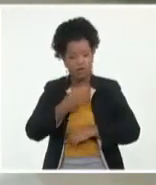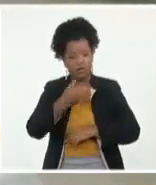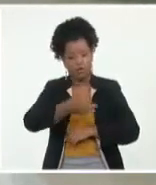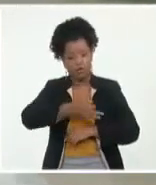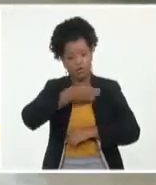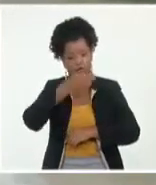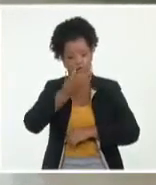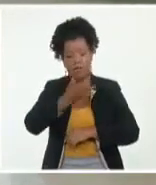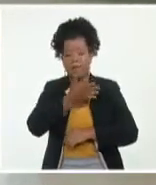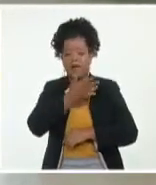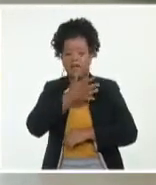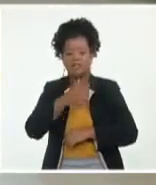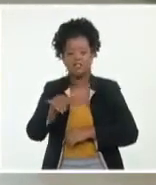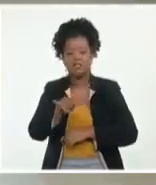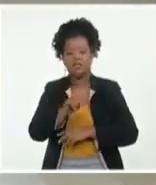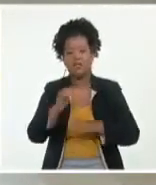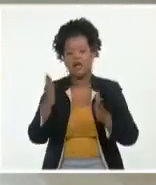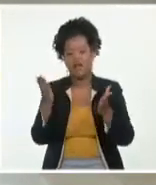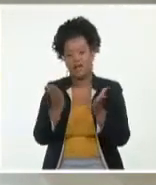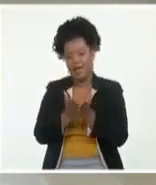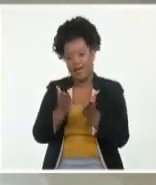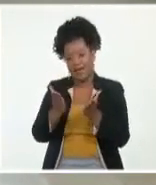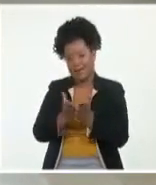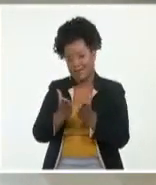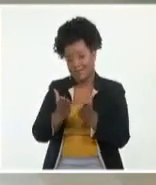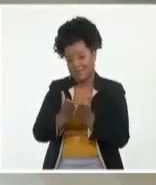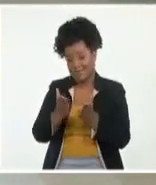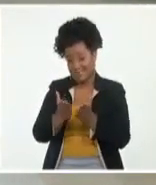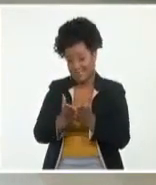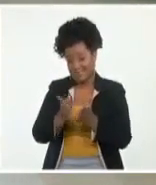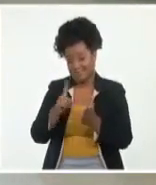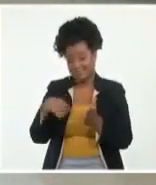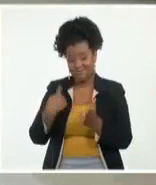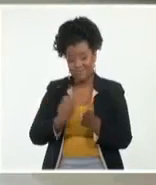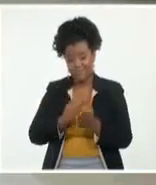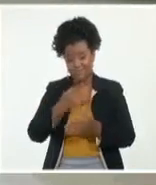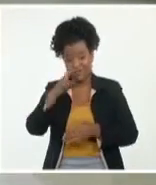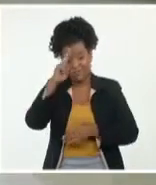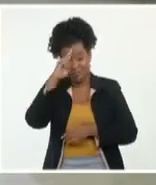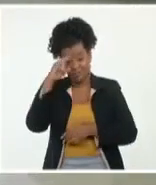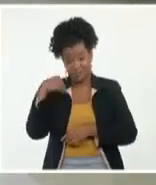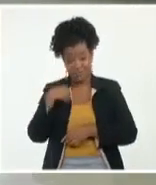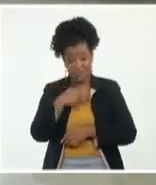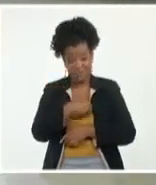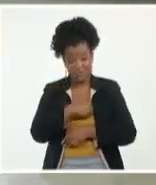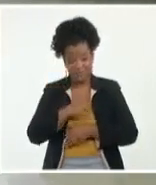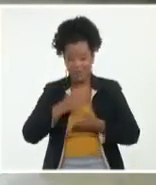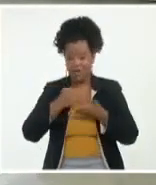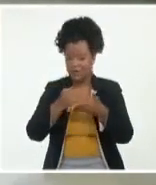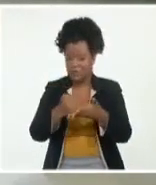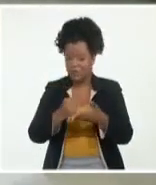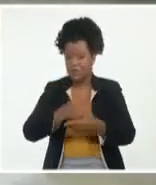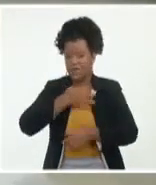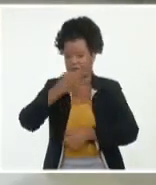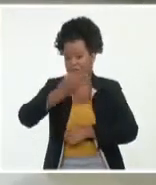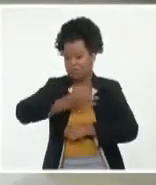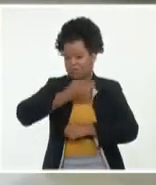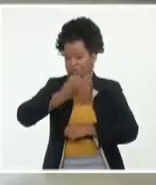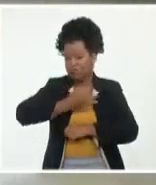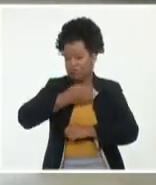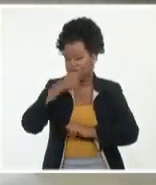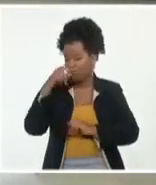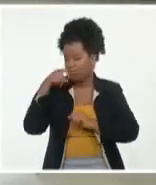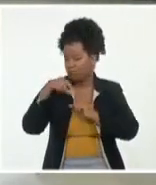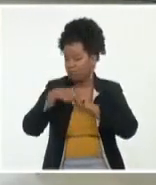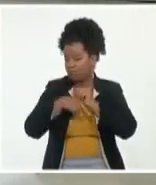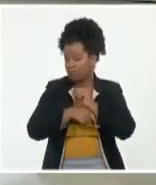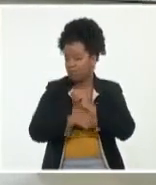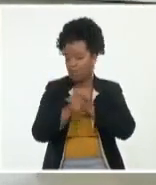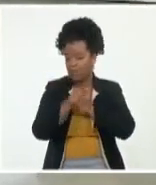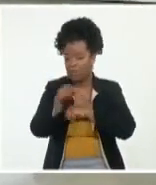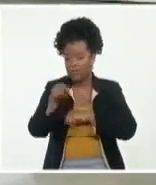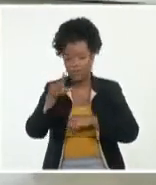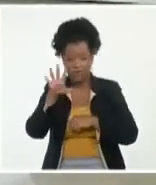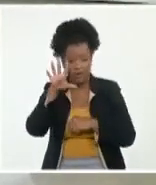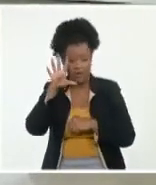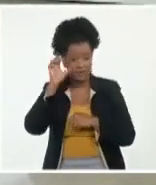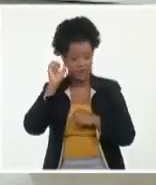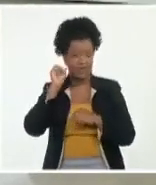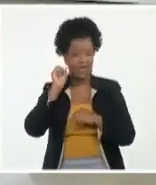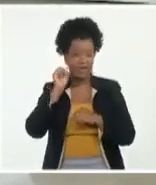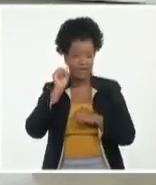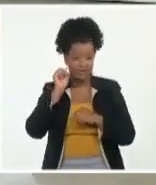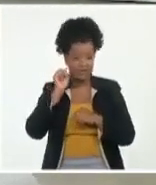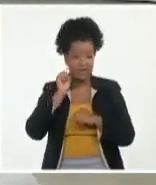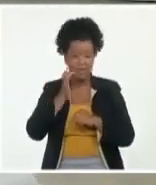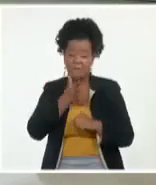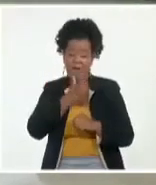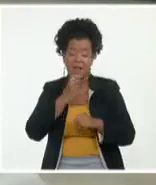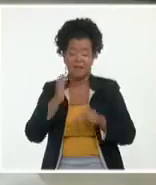ya las escuelas han cerrado, pero la ciencia ha tenido la oportunidad de ocupar ese espacio casi con clases que se han dado por